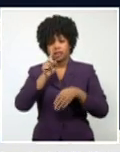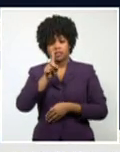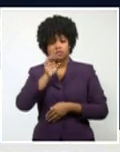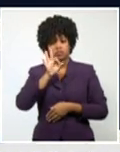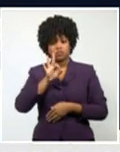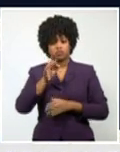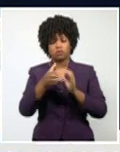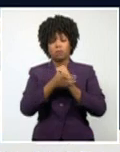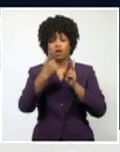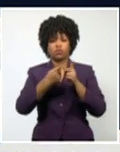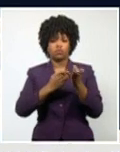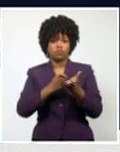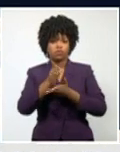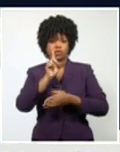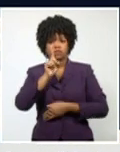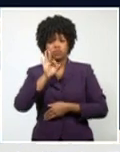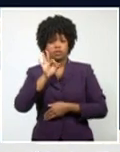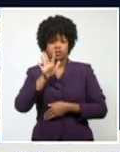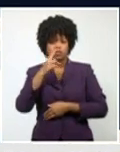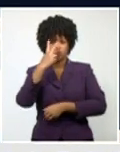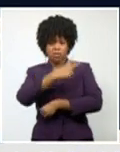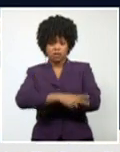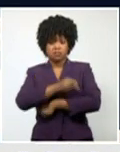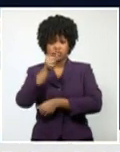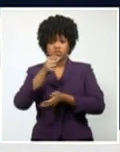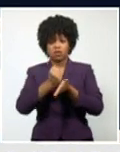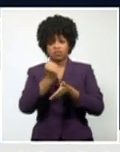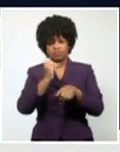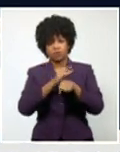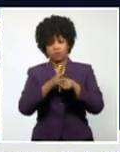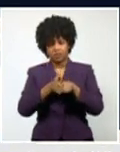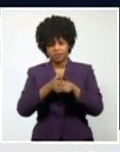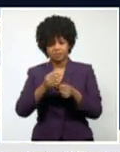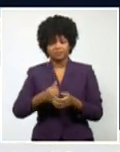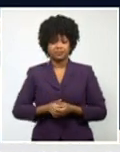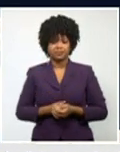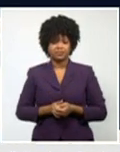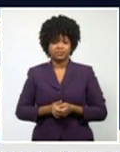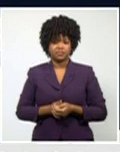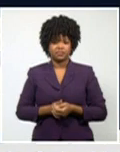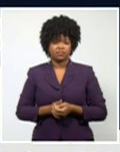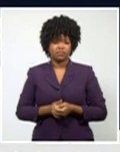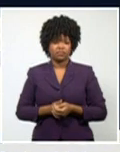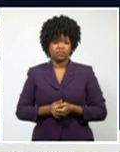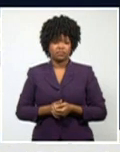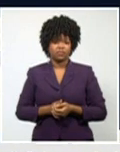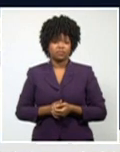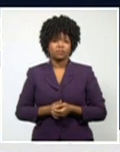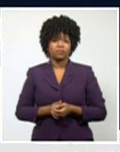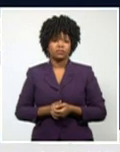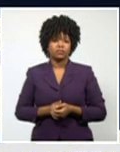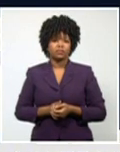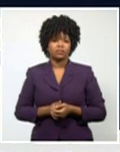los 185 países con casos confirmados de COVID-19. De esta forma se acumulan